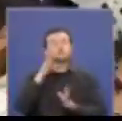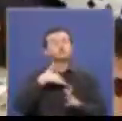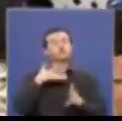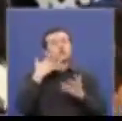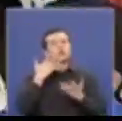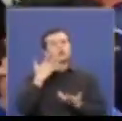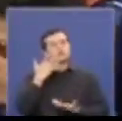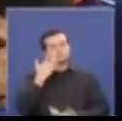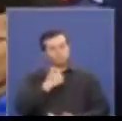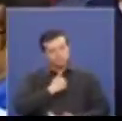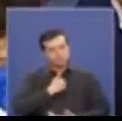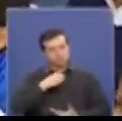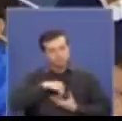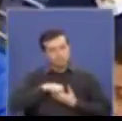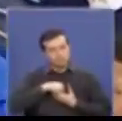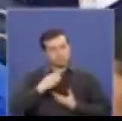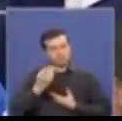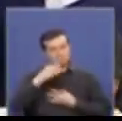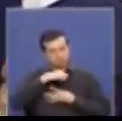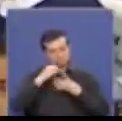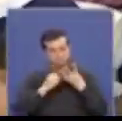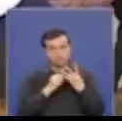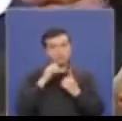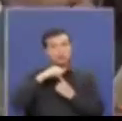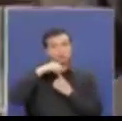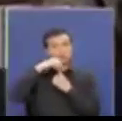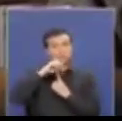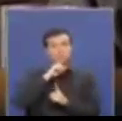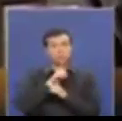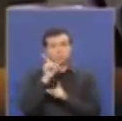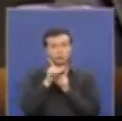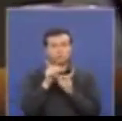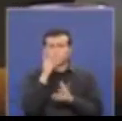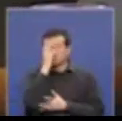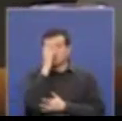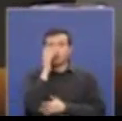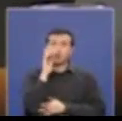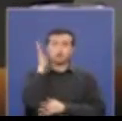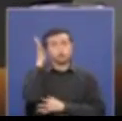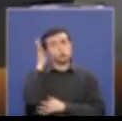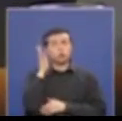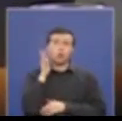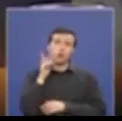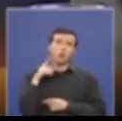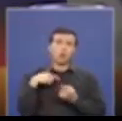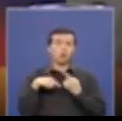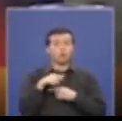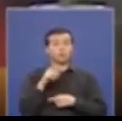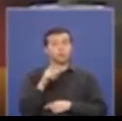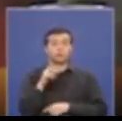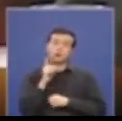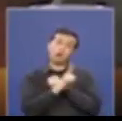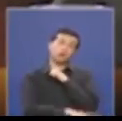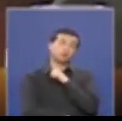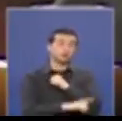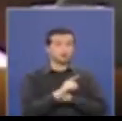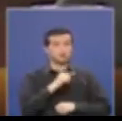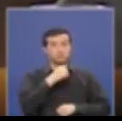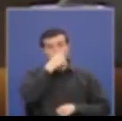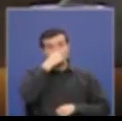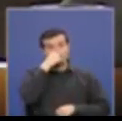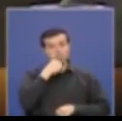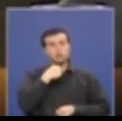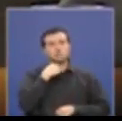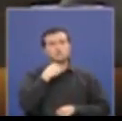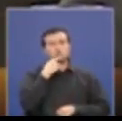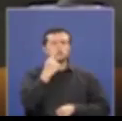Debemos indignarnos ante esta injusticia. La gente no se indigna. Y el discurso a conveniencia. Para el microtráfico, sí. Yo era un